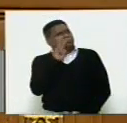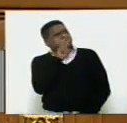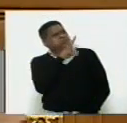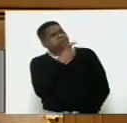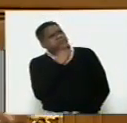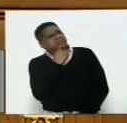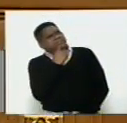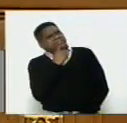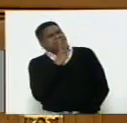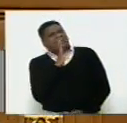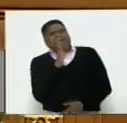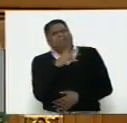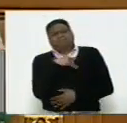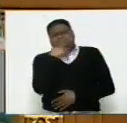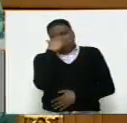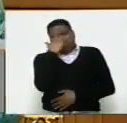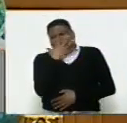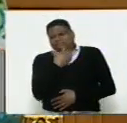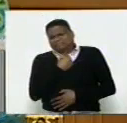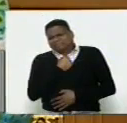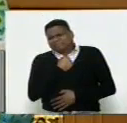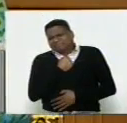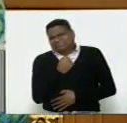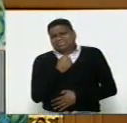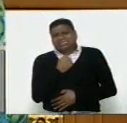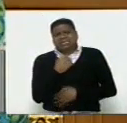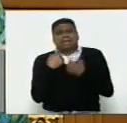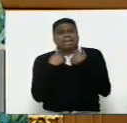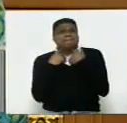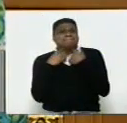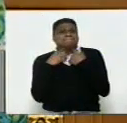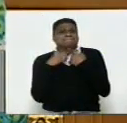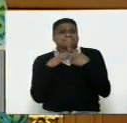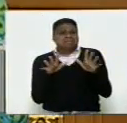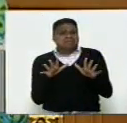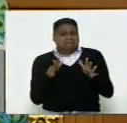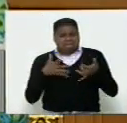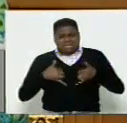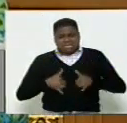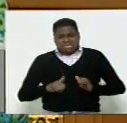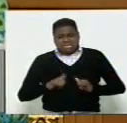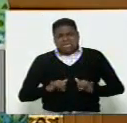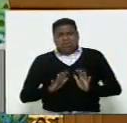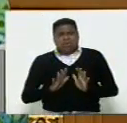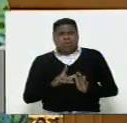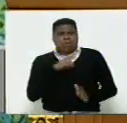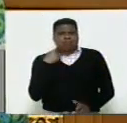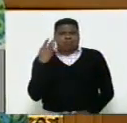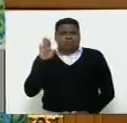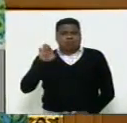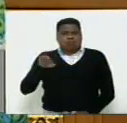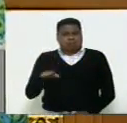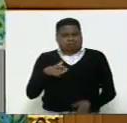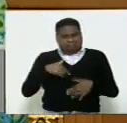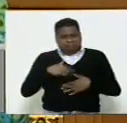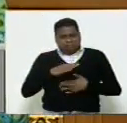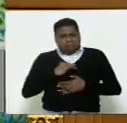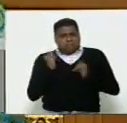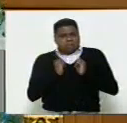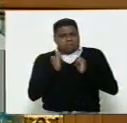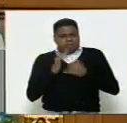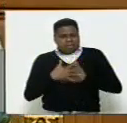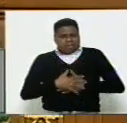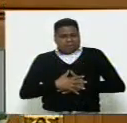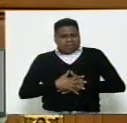aquel dolor profundo perdió su hijo. A ellas que